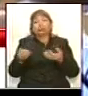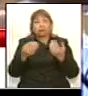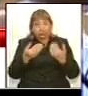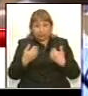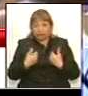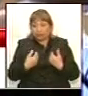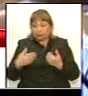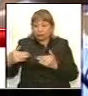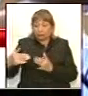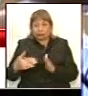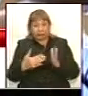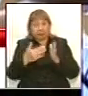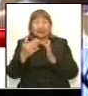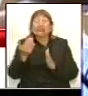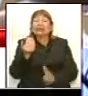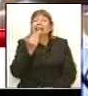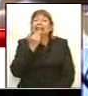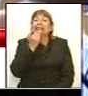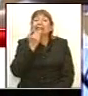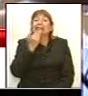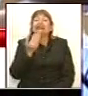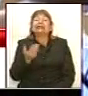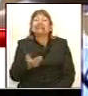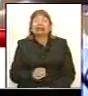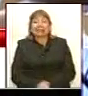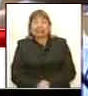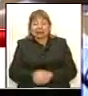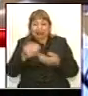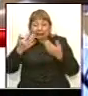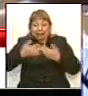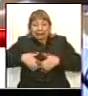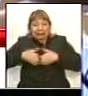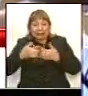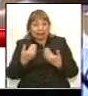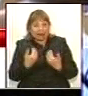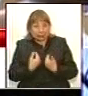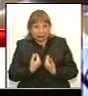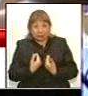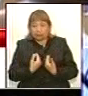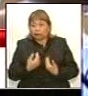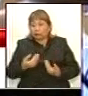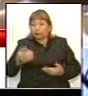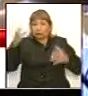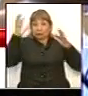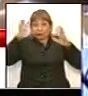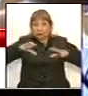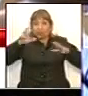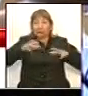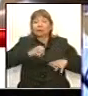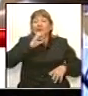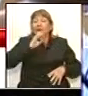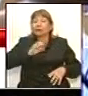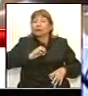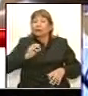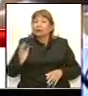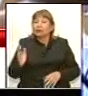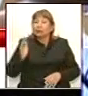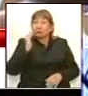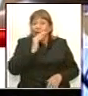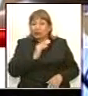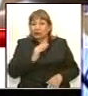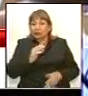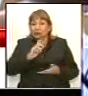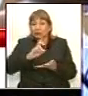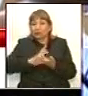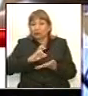recorrido? ¿Saben quiénes son las empresas que tienen esas máquinas? Porque con lo del Huayco de Chosica tuvimos que recurrir a la región